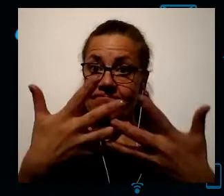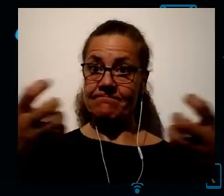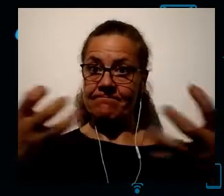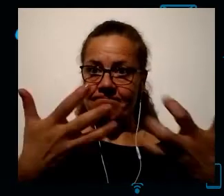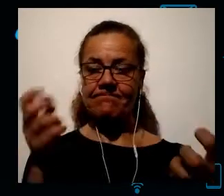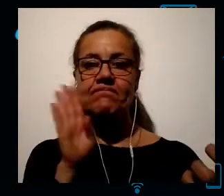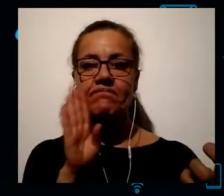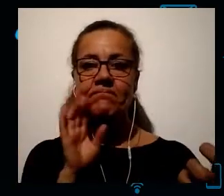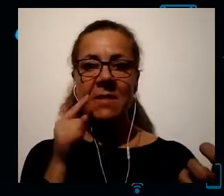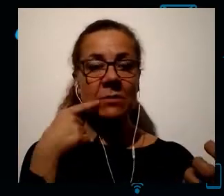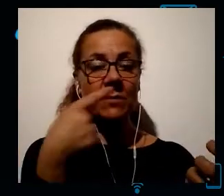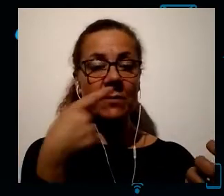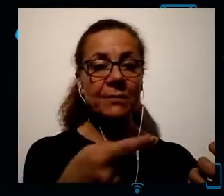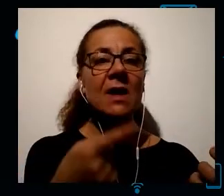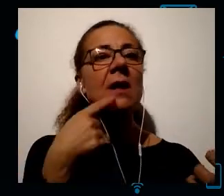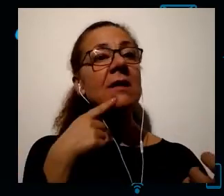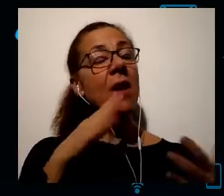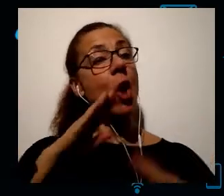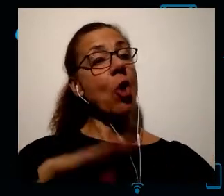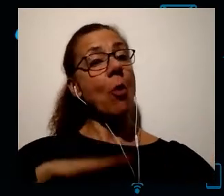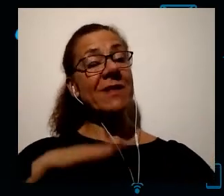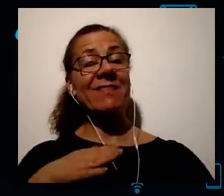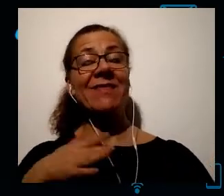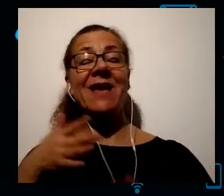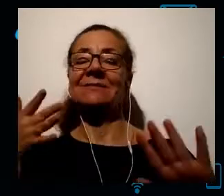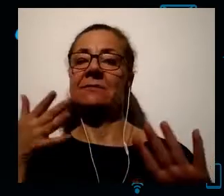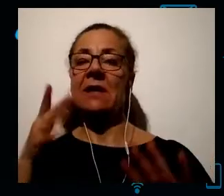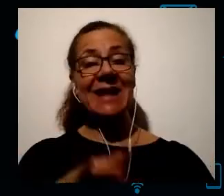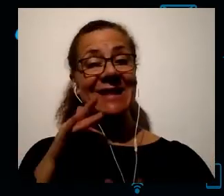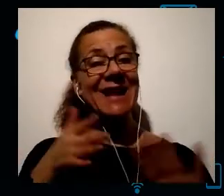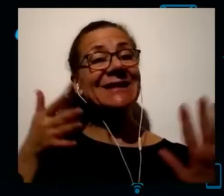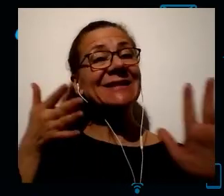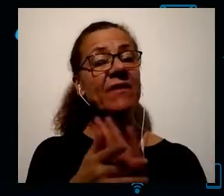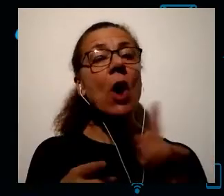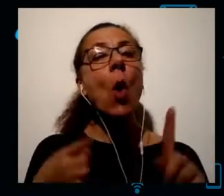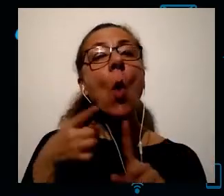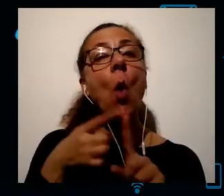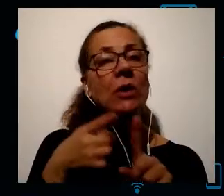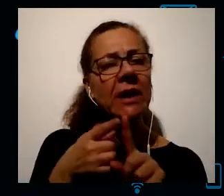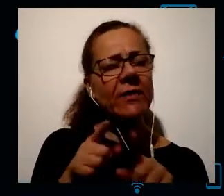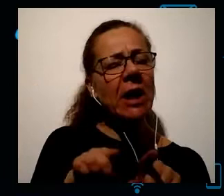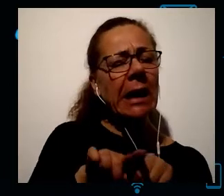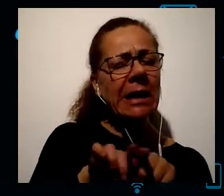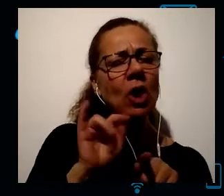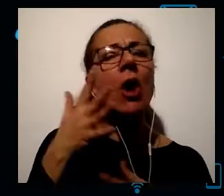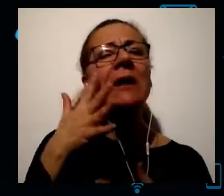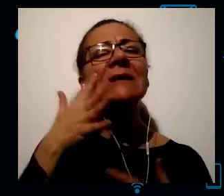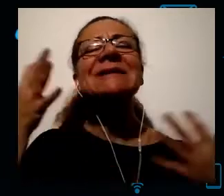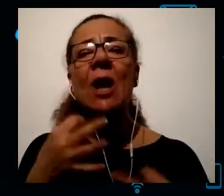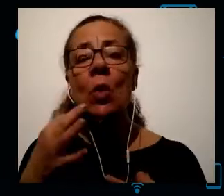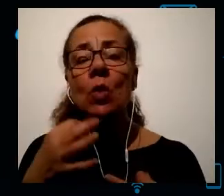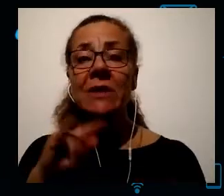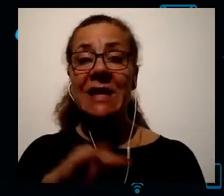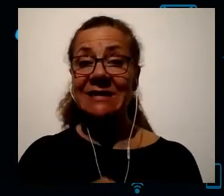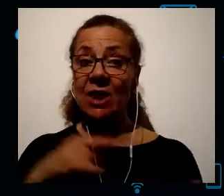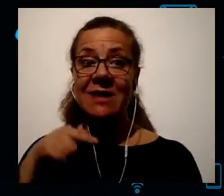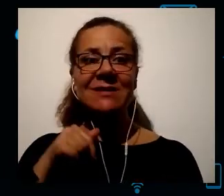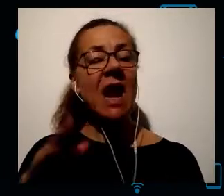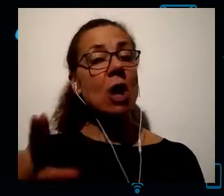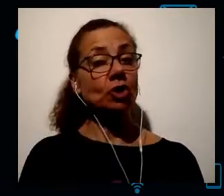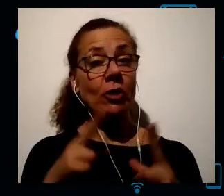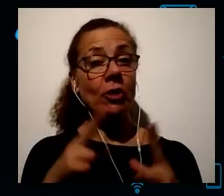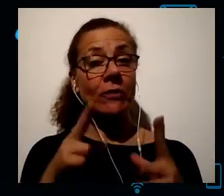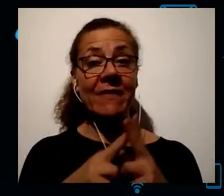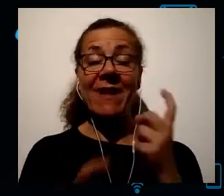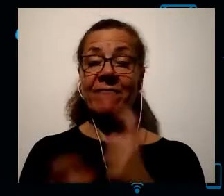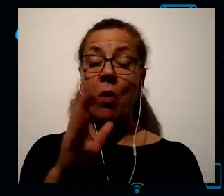no dice la competencia digital y acá el uso crítico y seguro de las tecnologías de la sociedad de la información para el